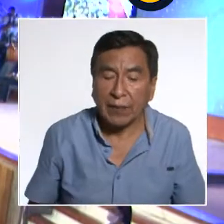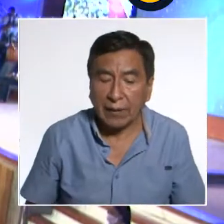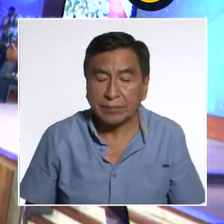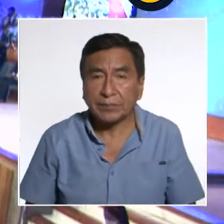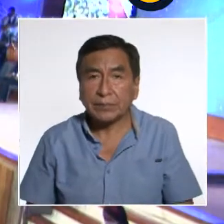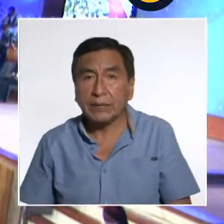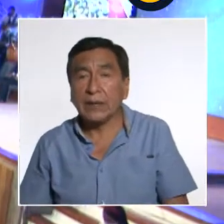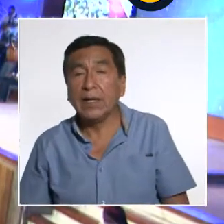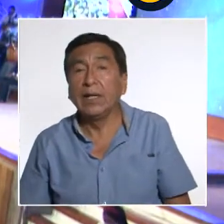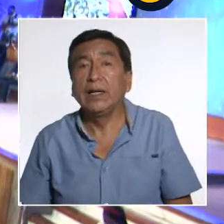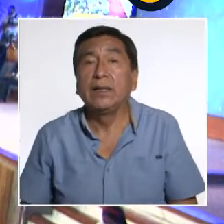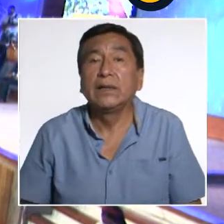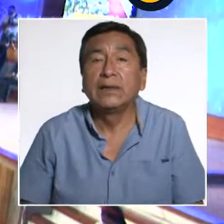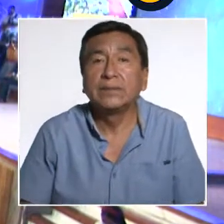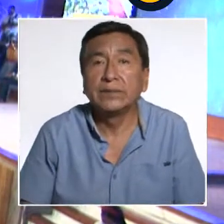del Señor dice,